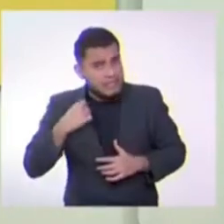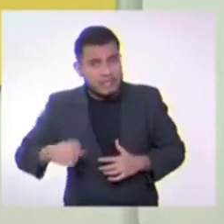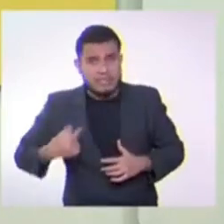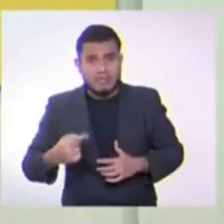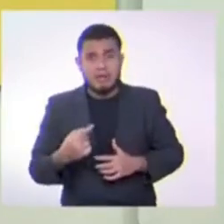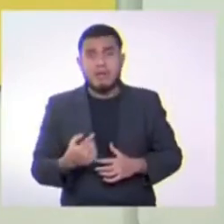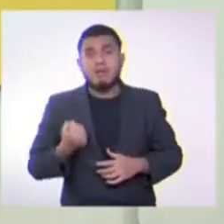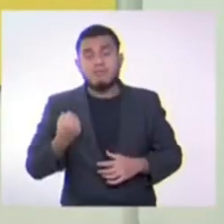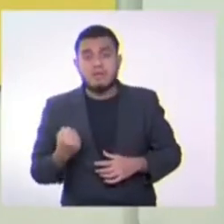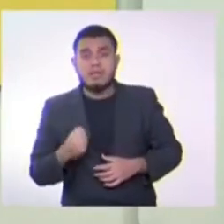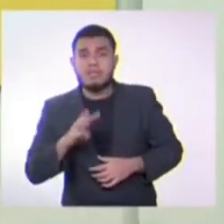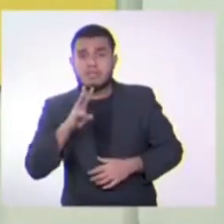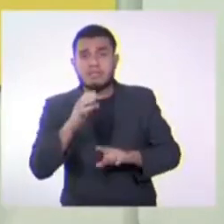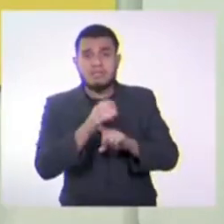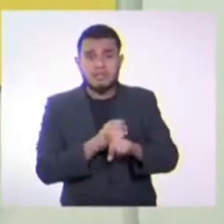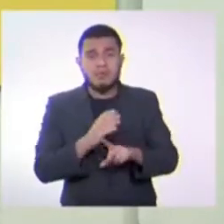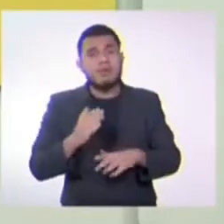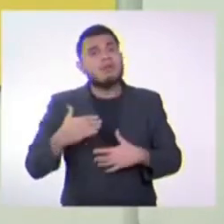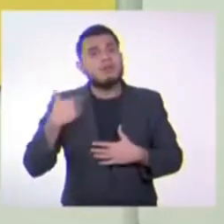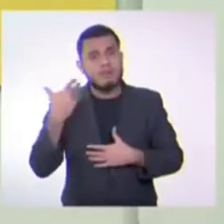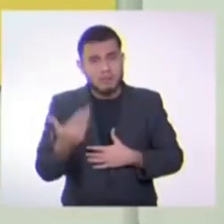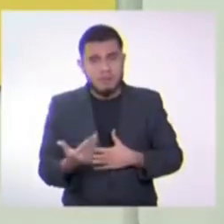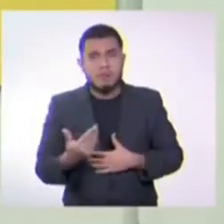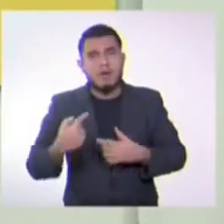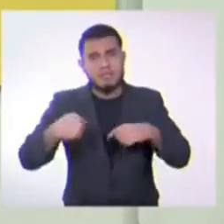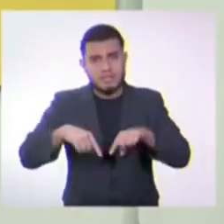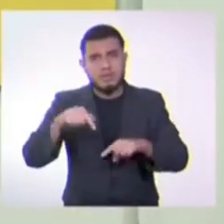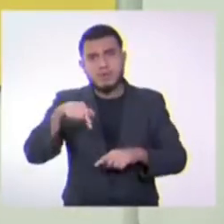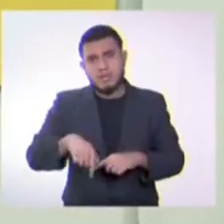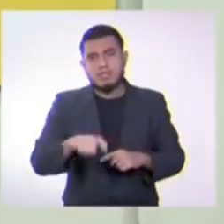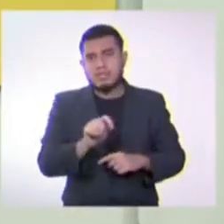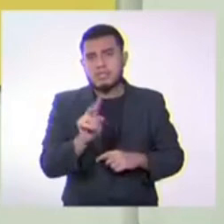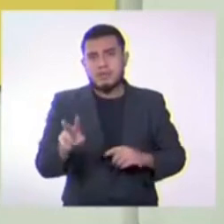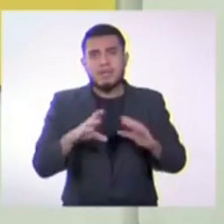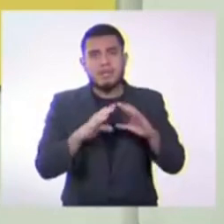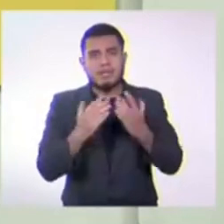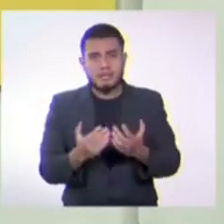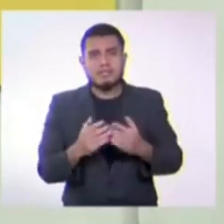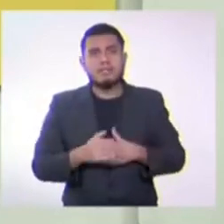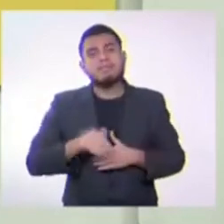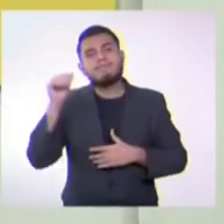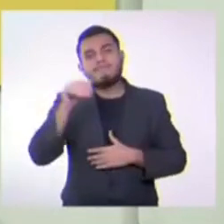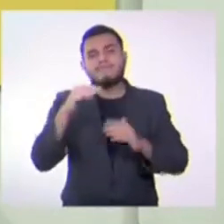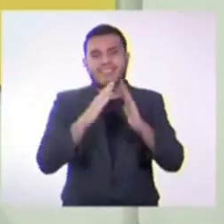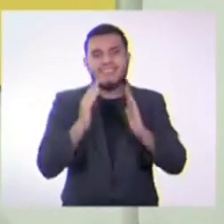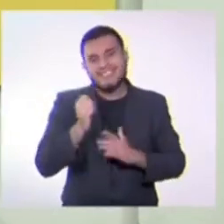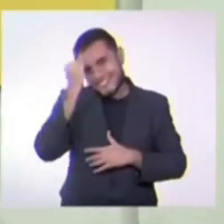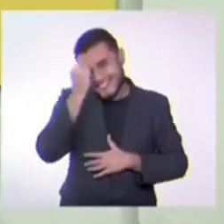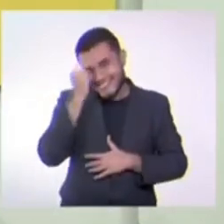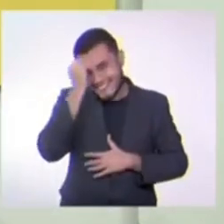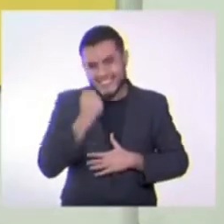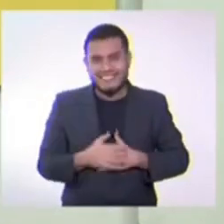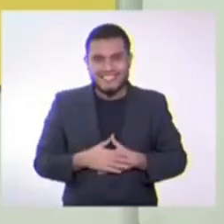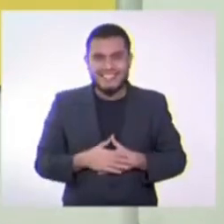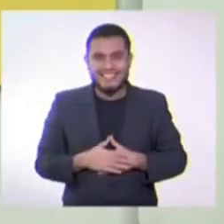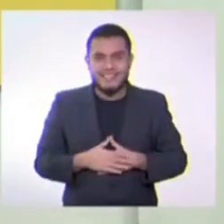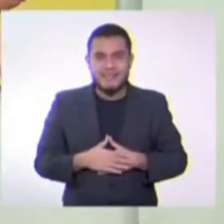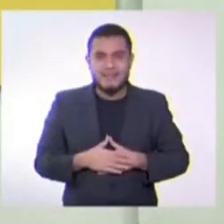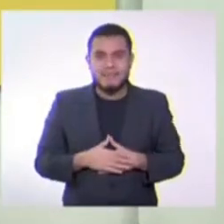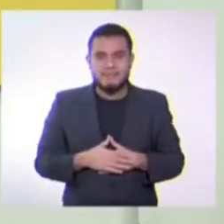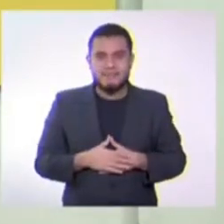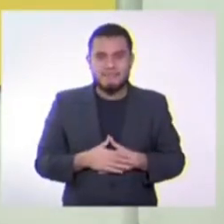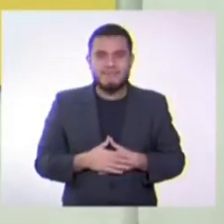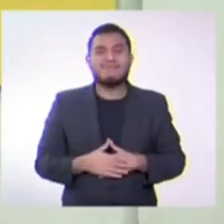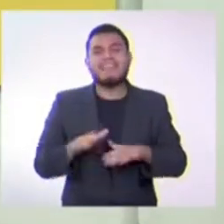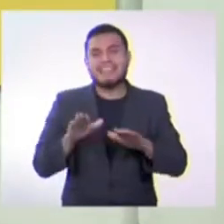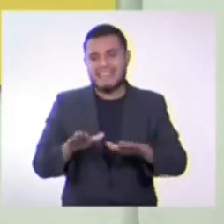ciclo estén pendientes porque más adelante vamos a seguir con estas teleclases en la franja educativa Aprendamos en casa. Gracias,